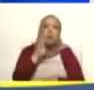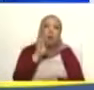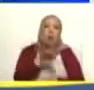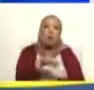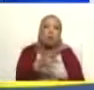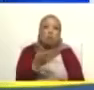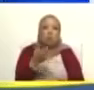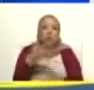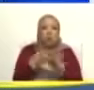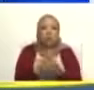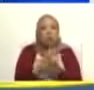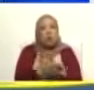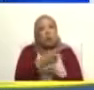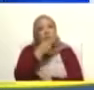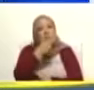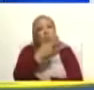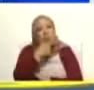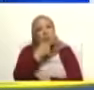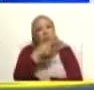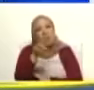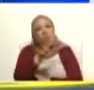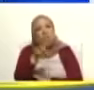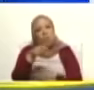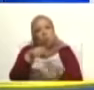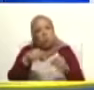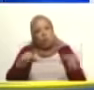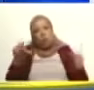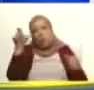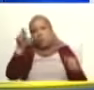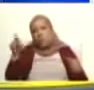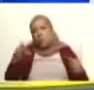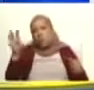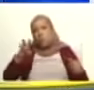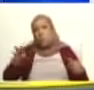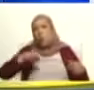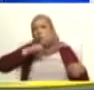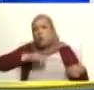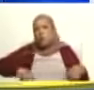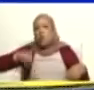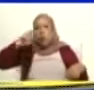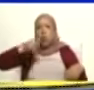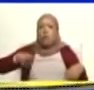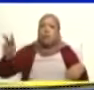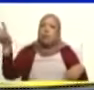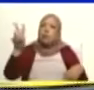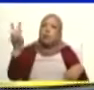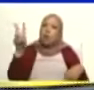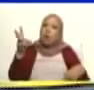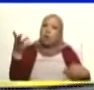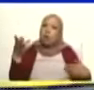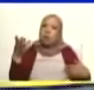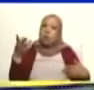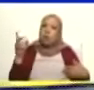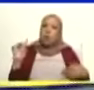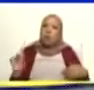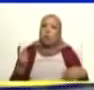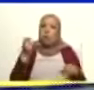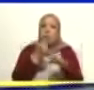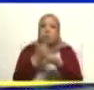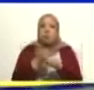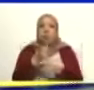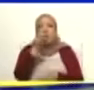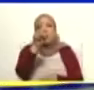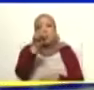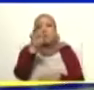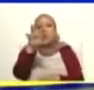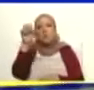sobre una causa tan noble y hermosa como es la causa histórica del pueblo de Venezuela, que por primera vez en